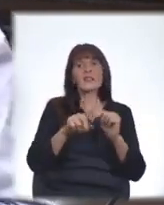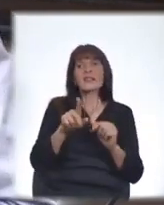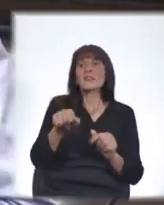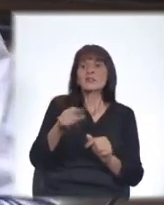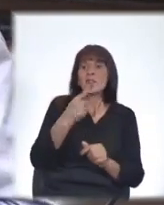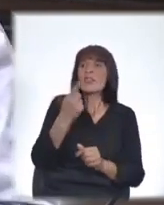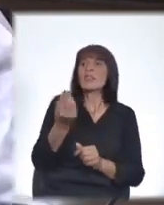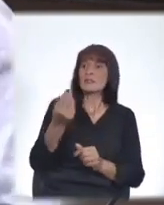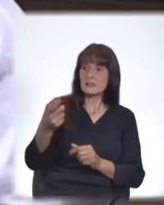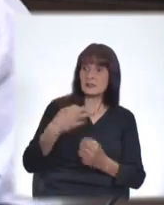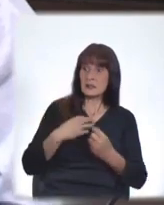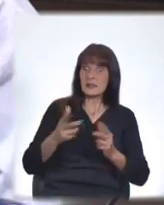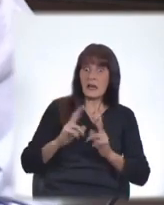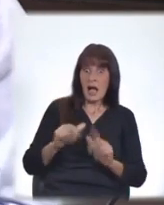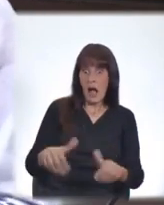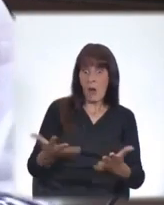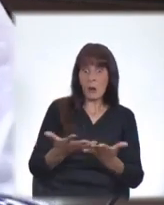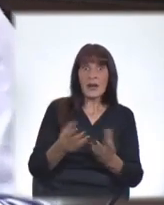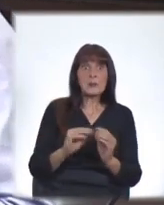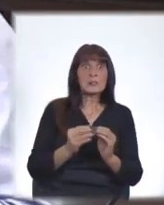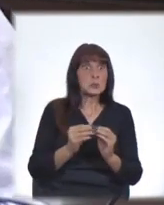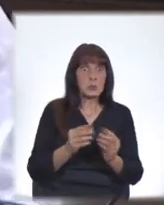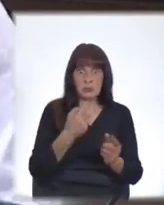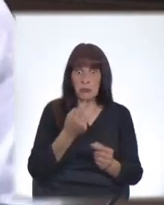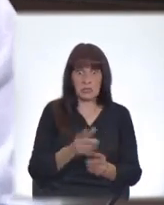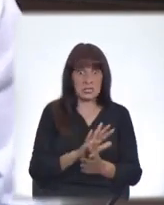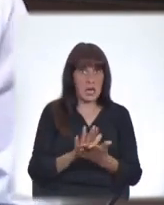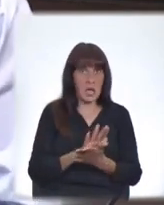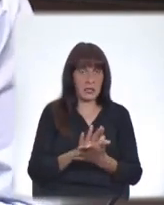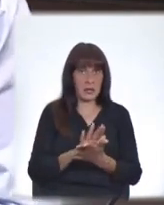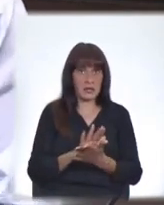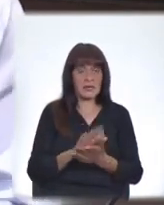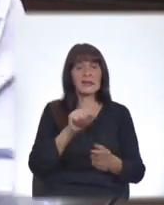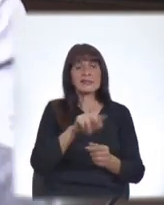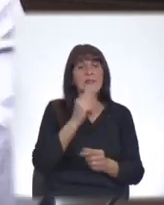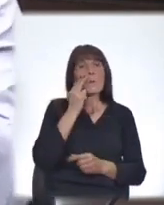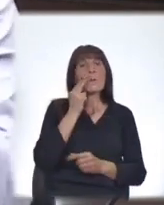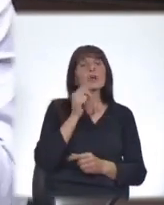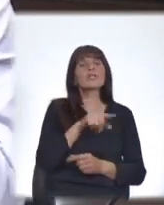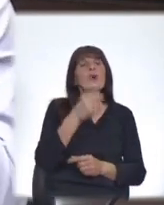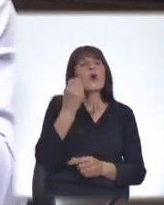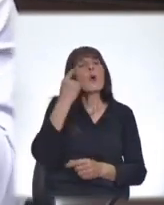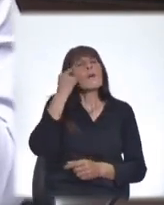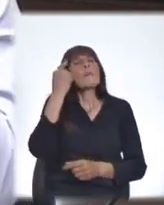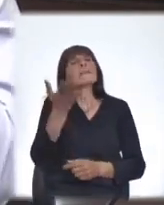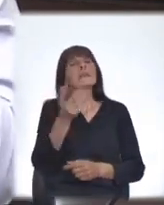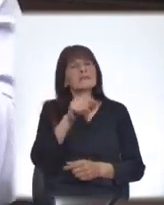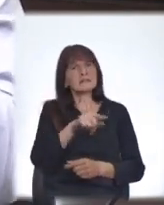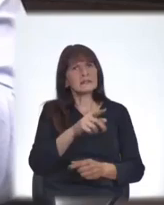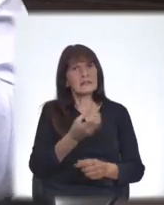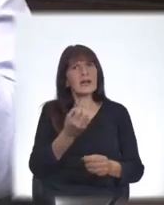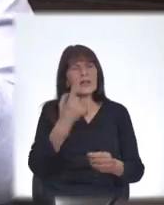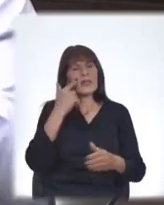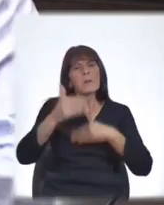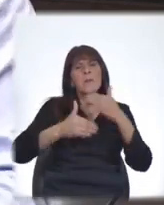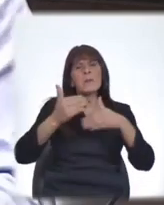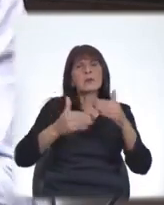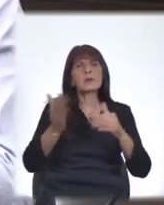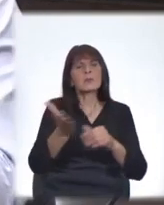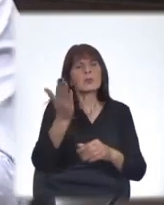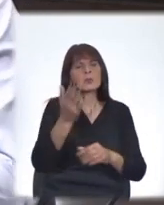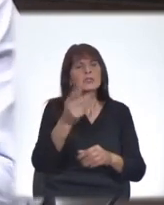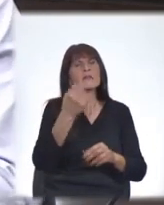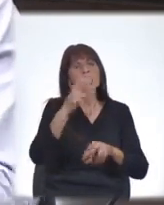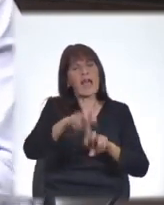o casi nada. Los pocos párrafos que contiene la exposición de motivos acerca de cómo se piensa encarar la transformación productiva en el plano